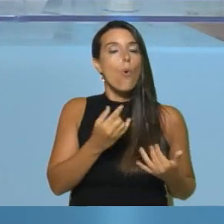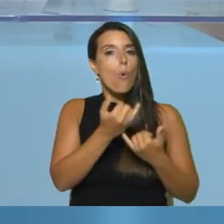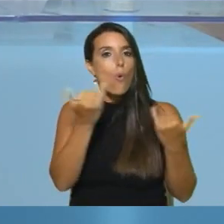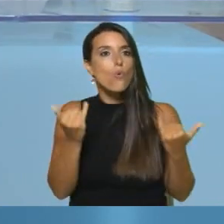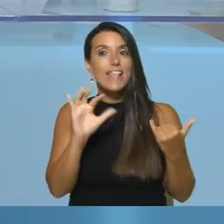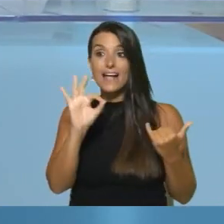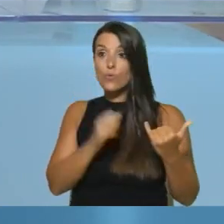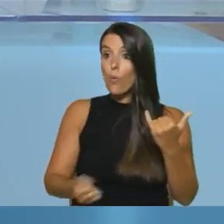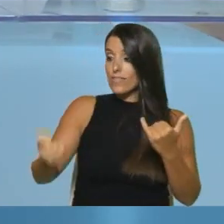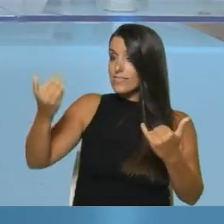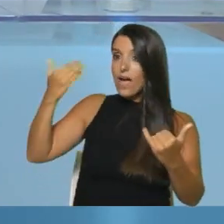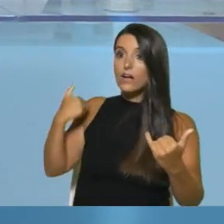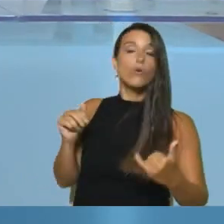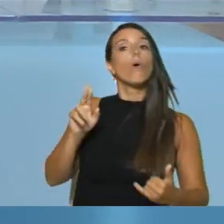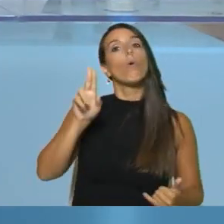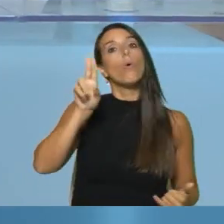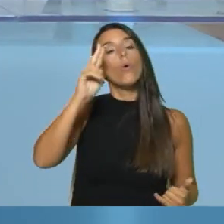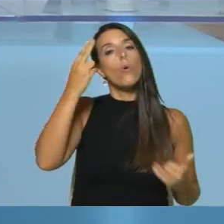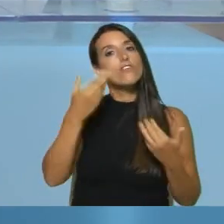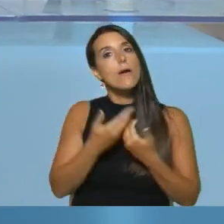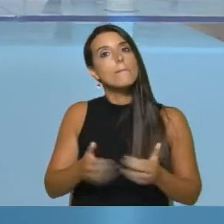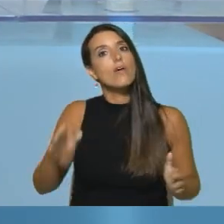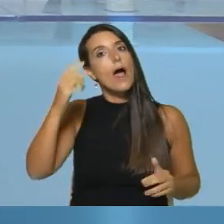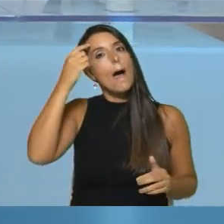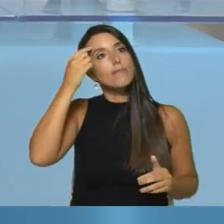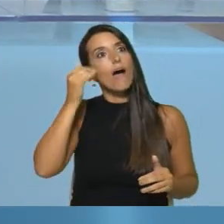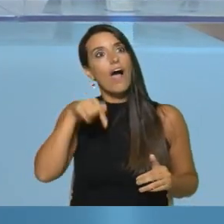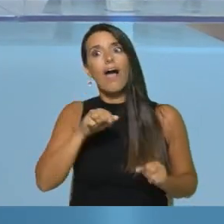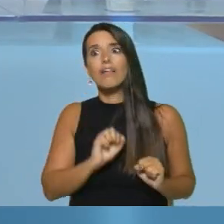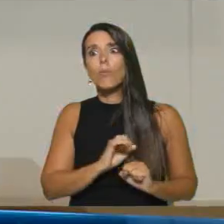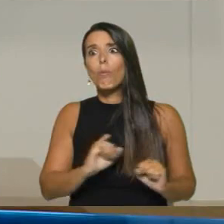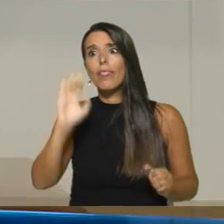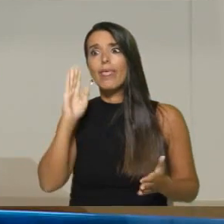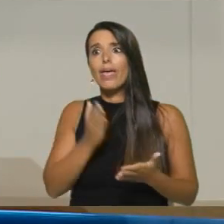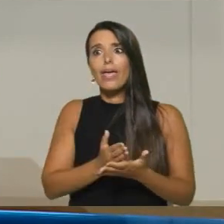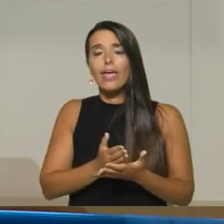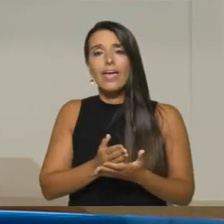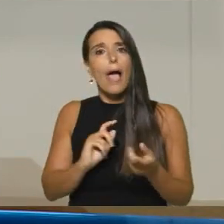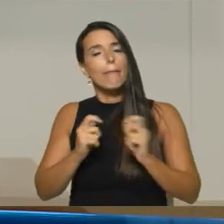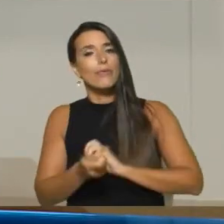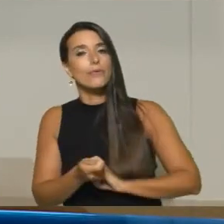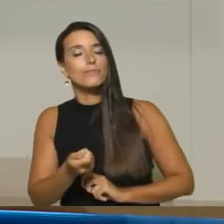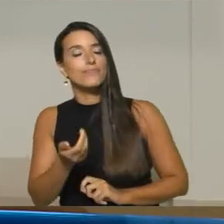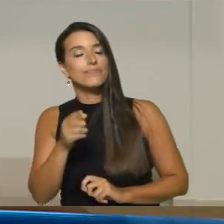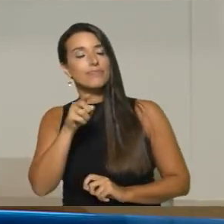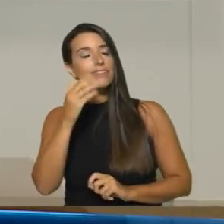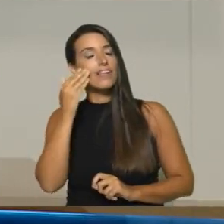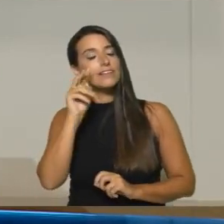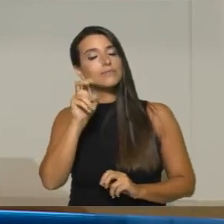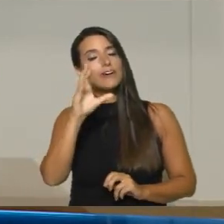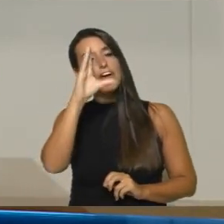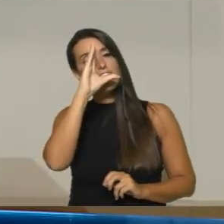hoy hace 50 años los uruguayos empezaron a pensar que acá sí podía pasar sabes que lo de febrero fue